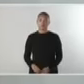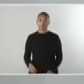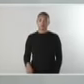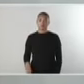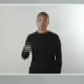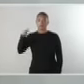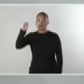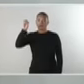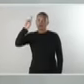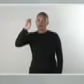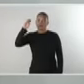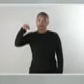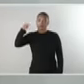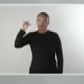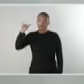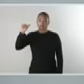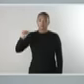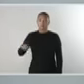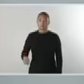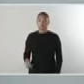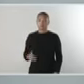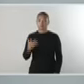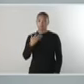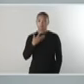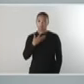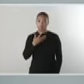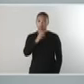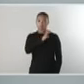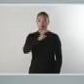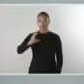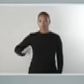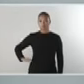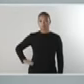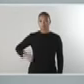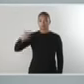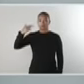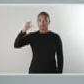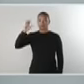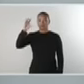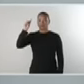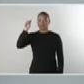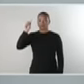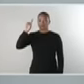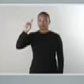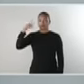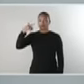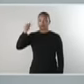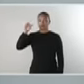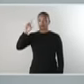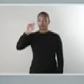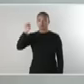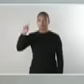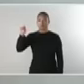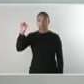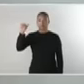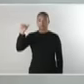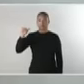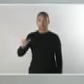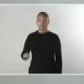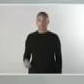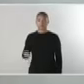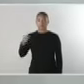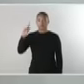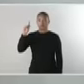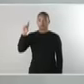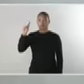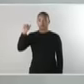partido Morena tenemos a su candidato Héctor Martín Garza González por el